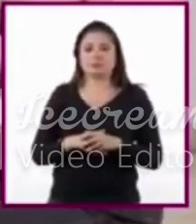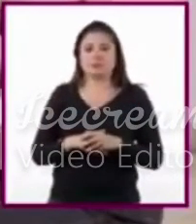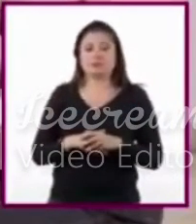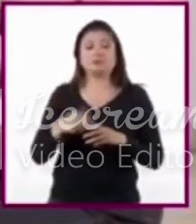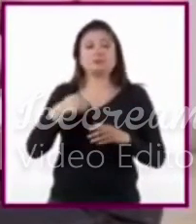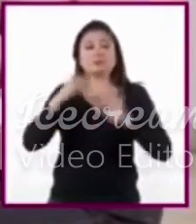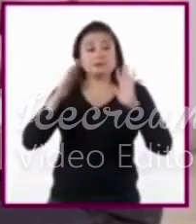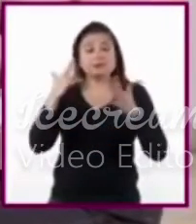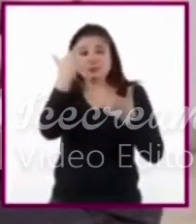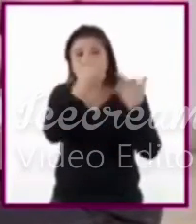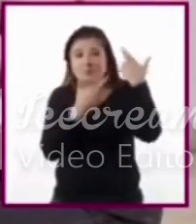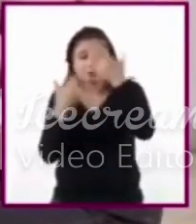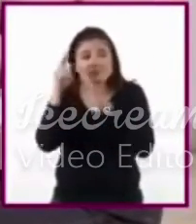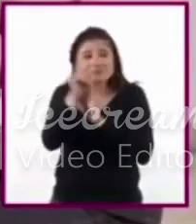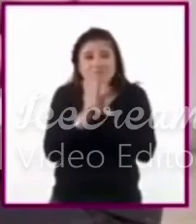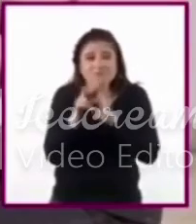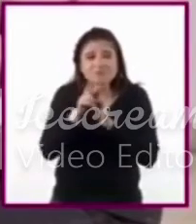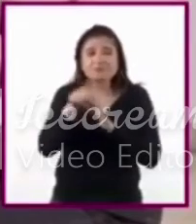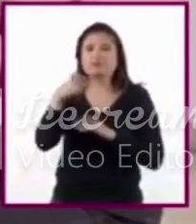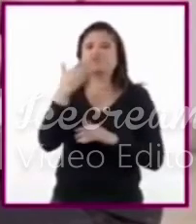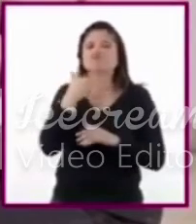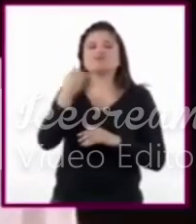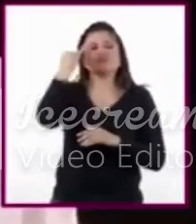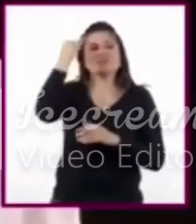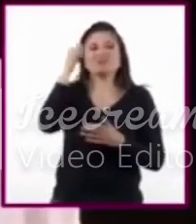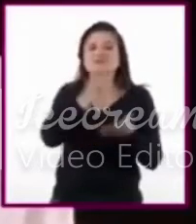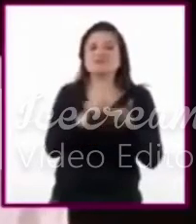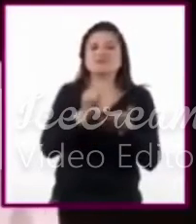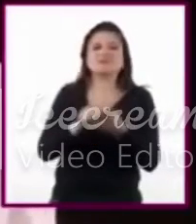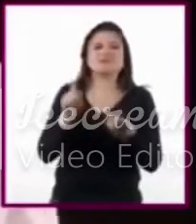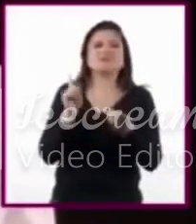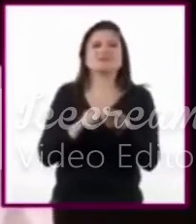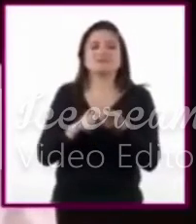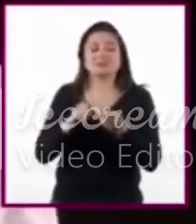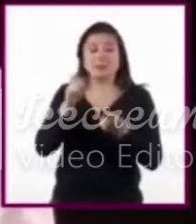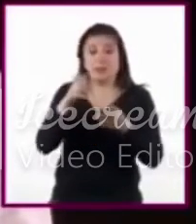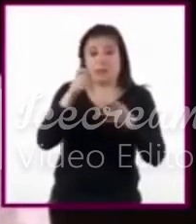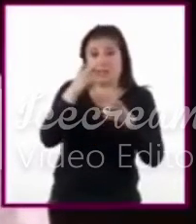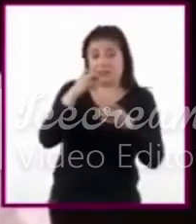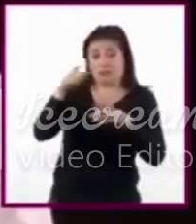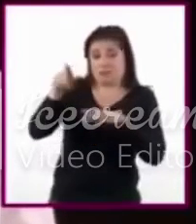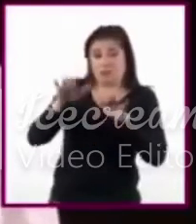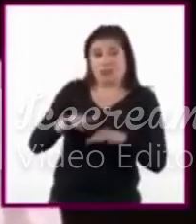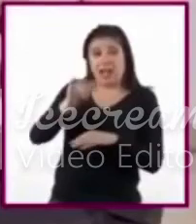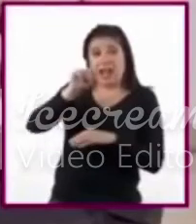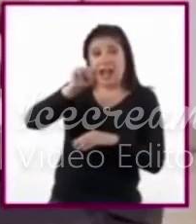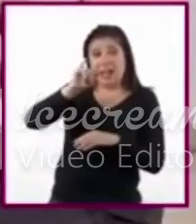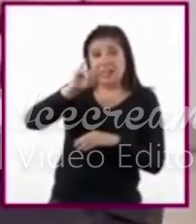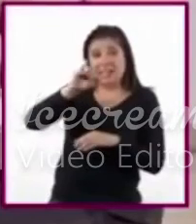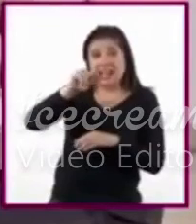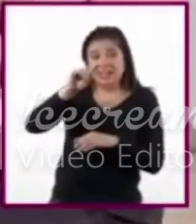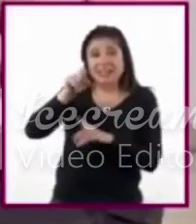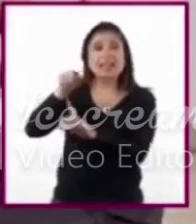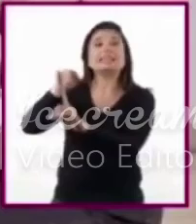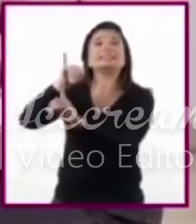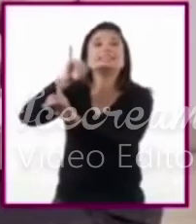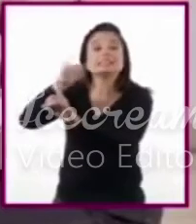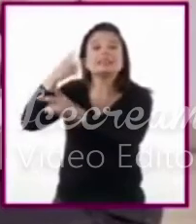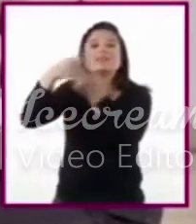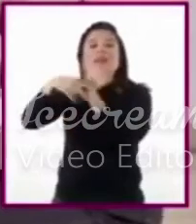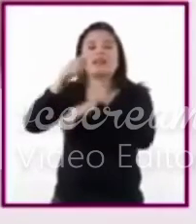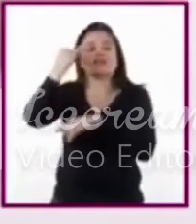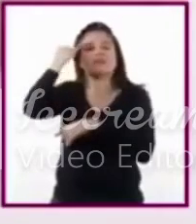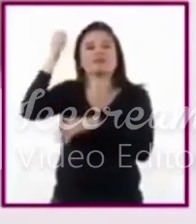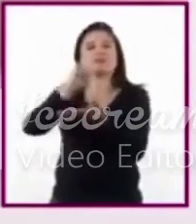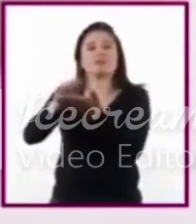Ya revisé el video y no señala el autor de la información, y en el documento de la Universidad de Alicante sí viene señalado el nombre